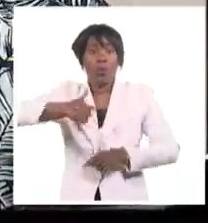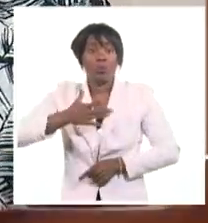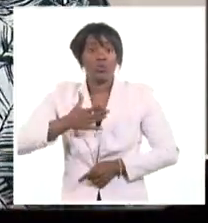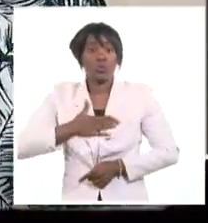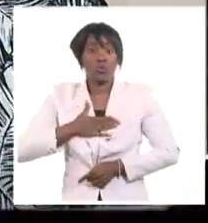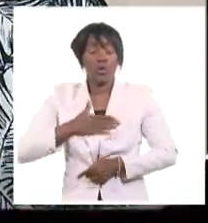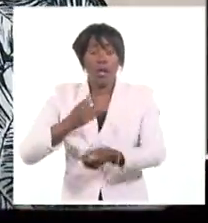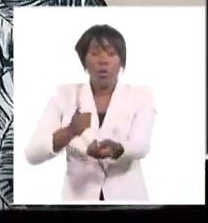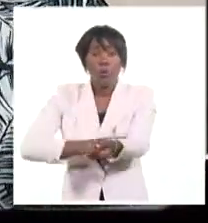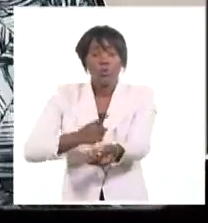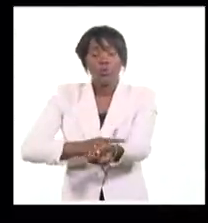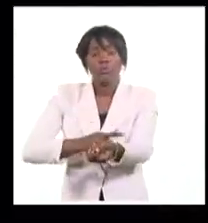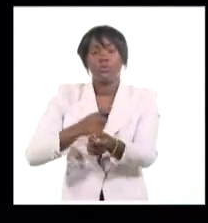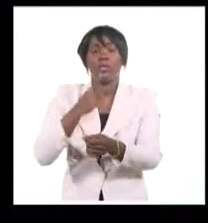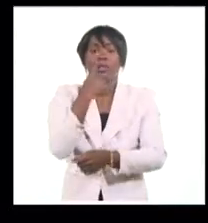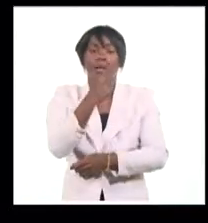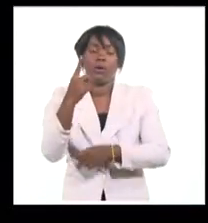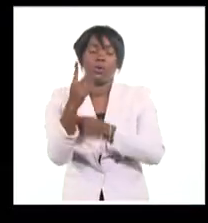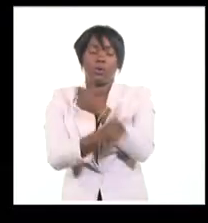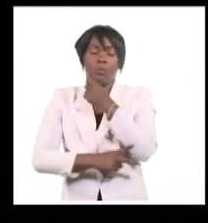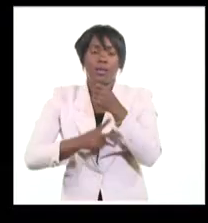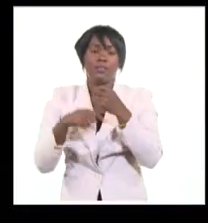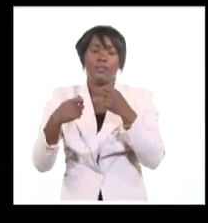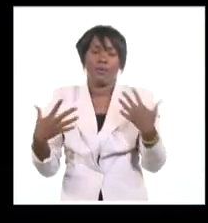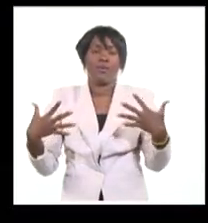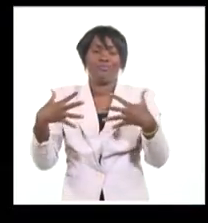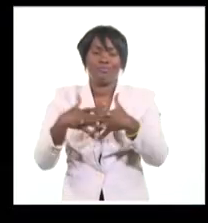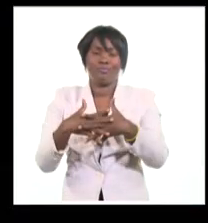más conexión entre los países hermanos sobre